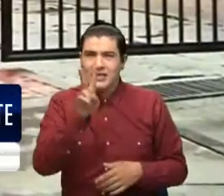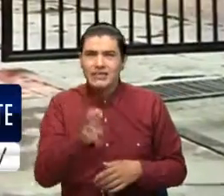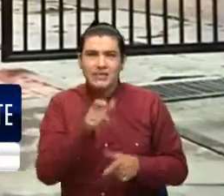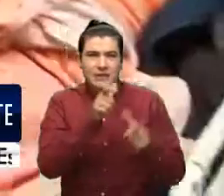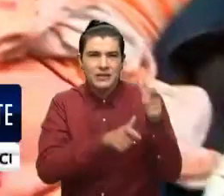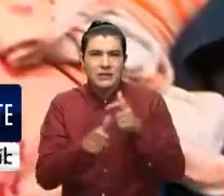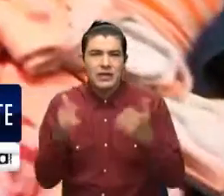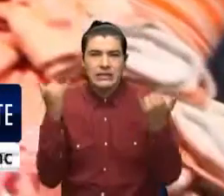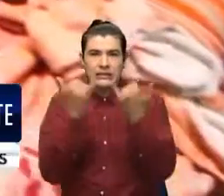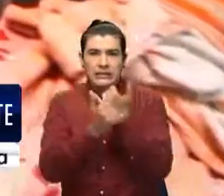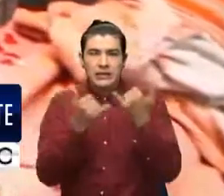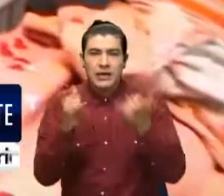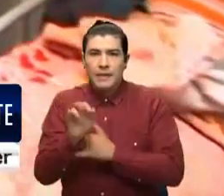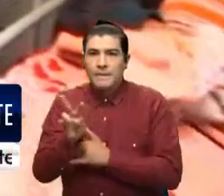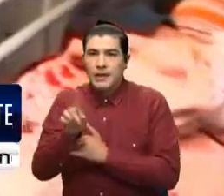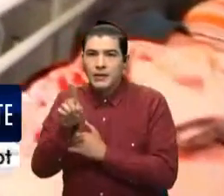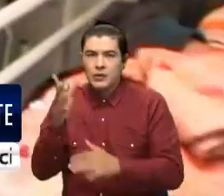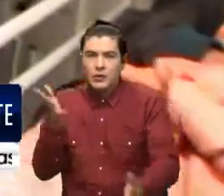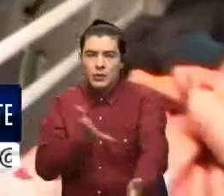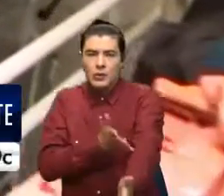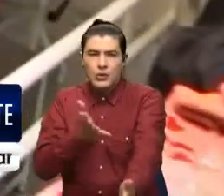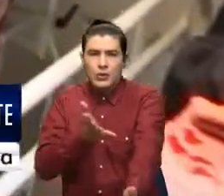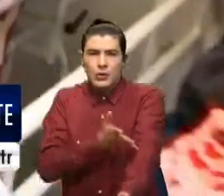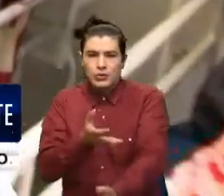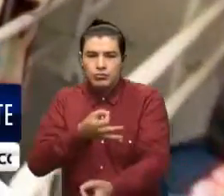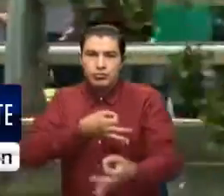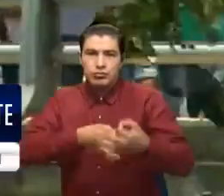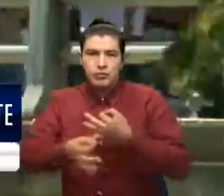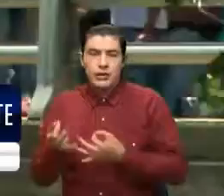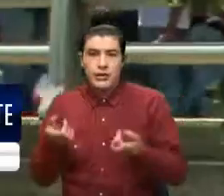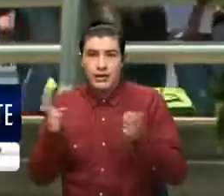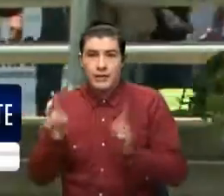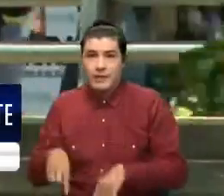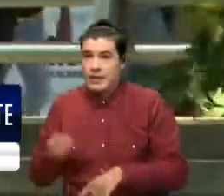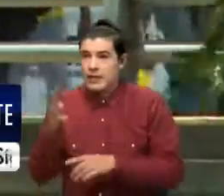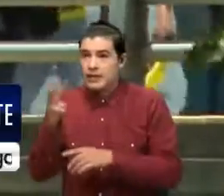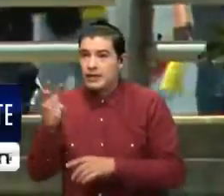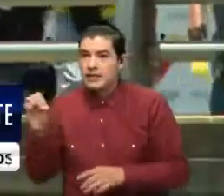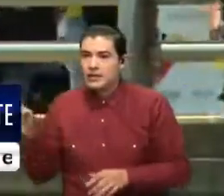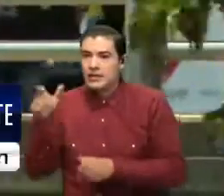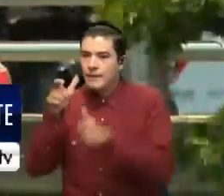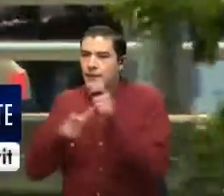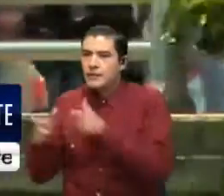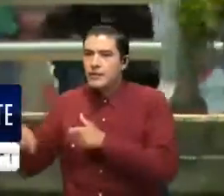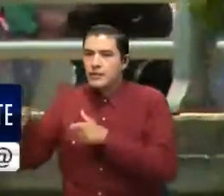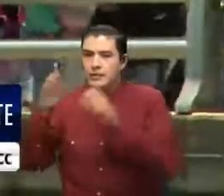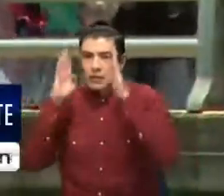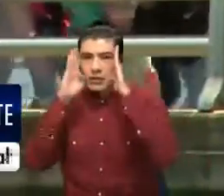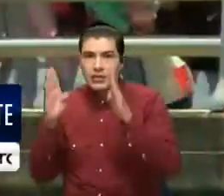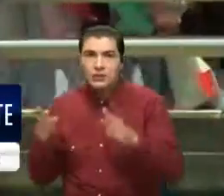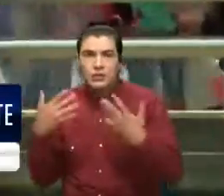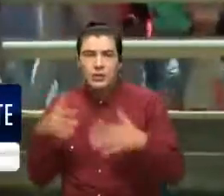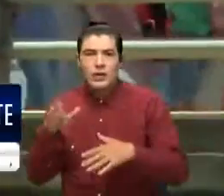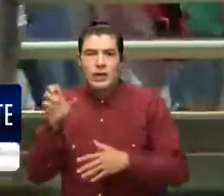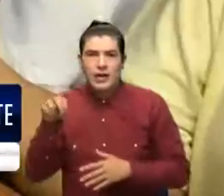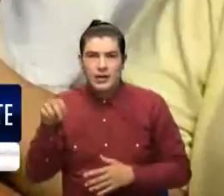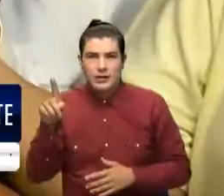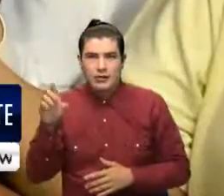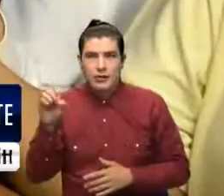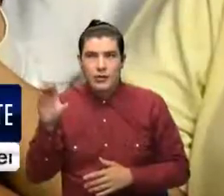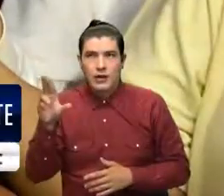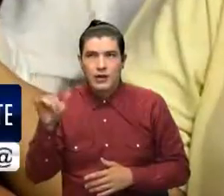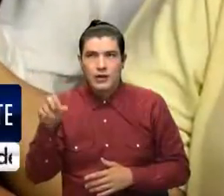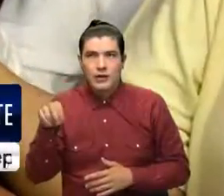VIH, 21 para diálisis y más de 300 pacientes para atención de endocrinología.